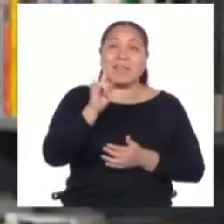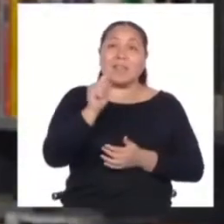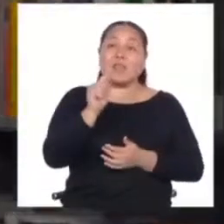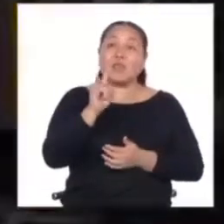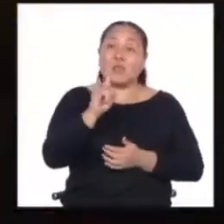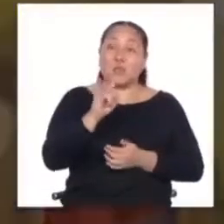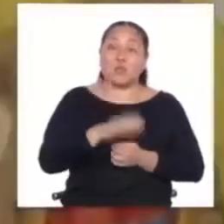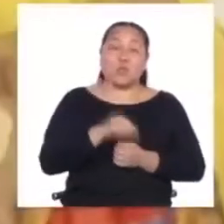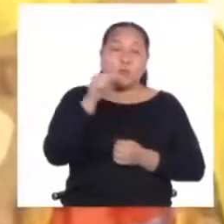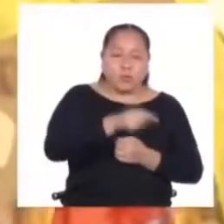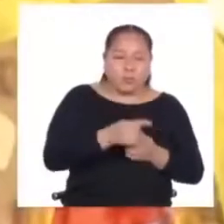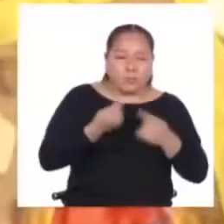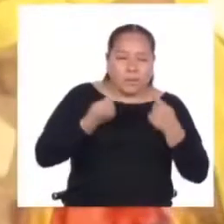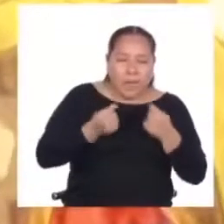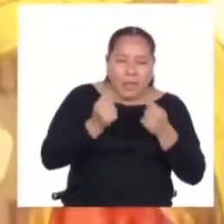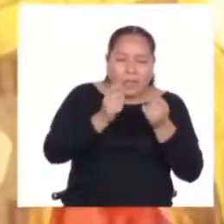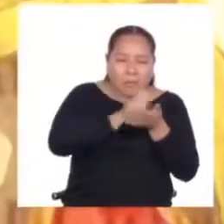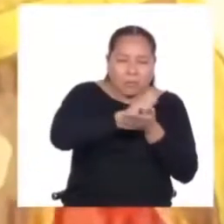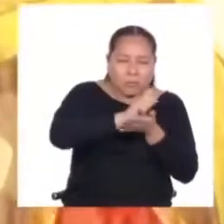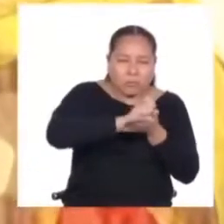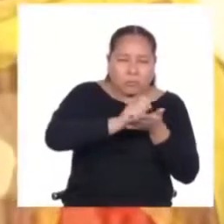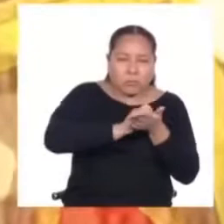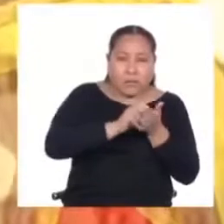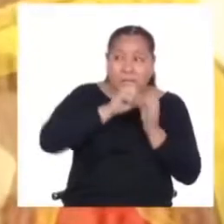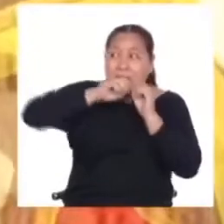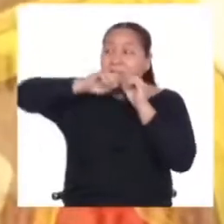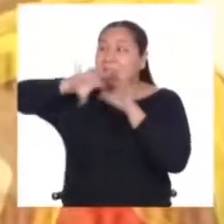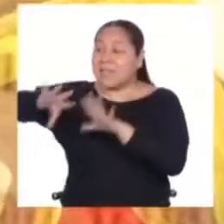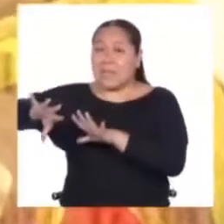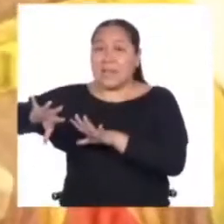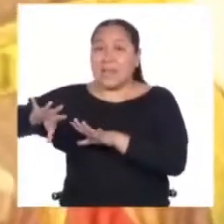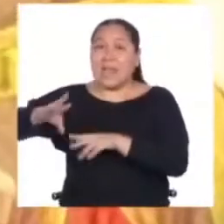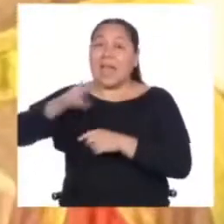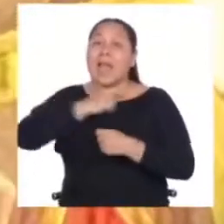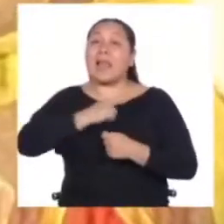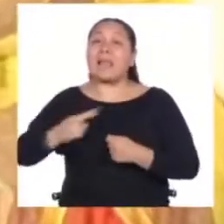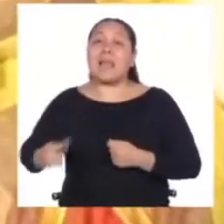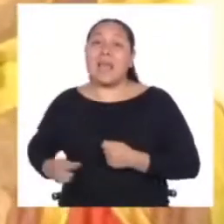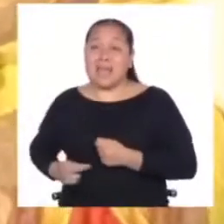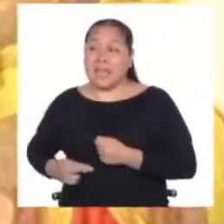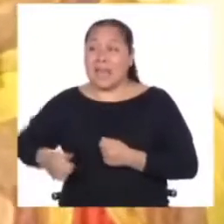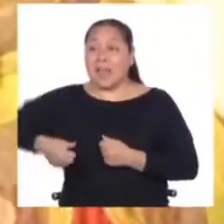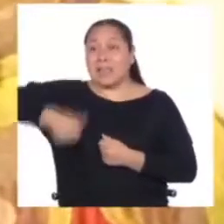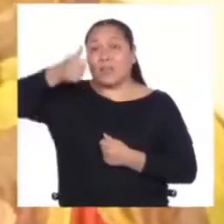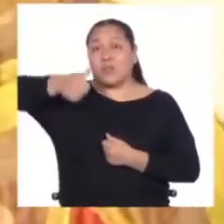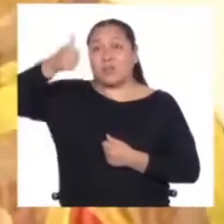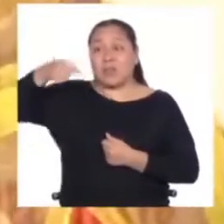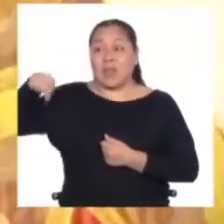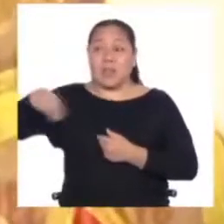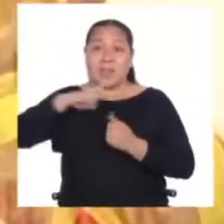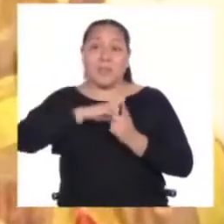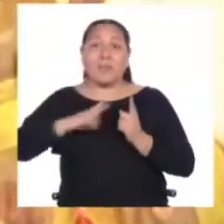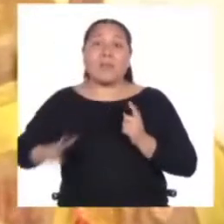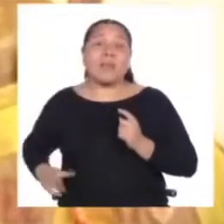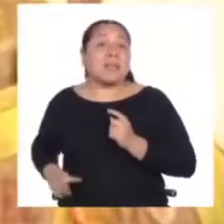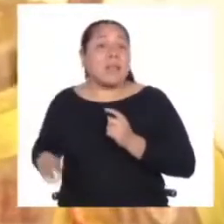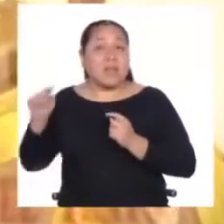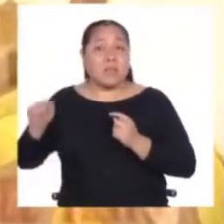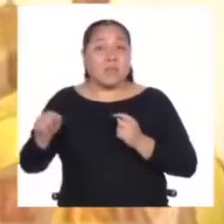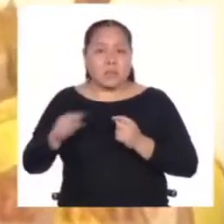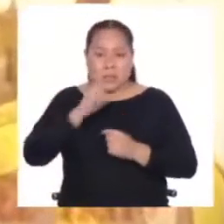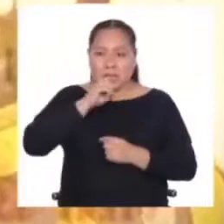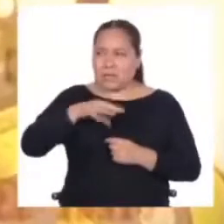sido resultado de un intento por decirle al rey y a las autoridades del virreinato peruano de que él era